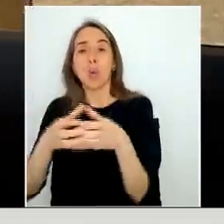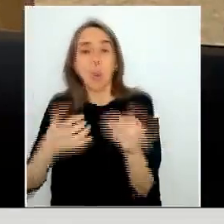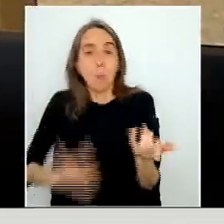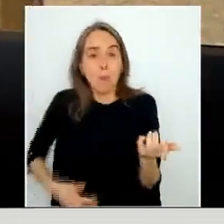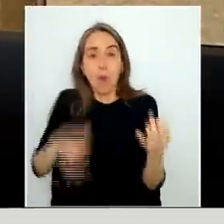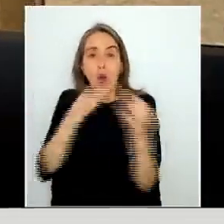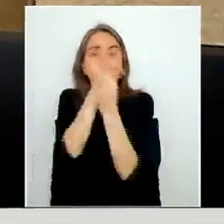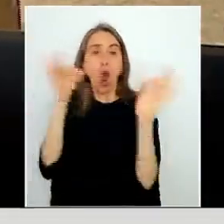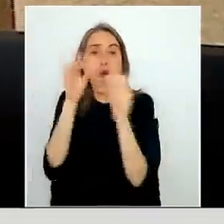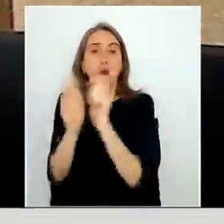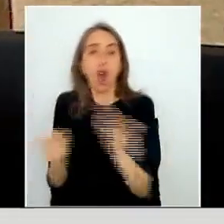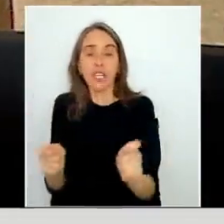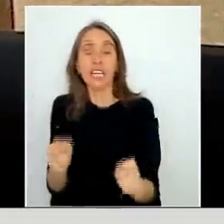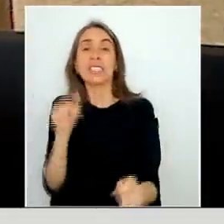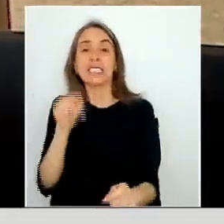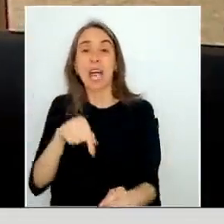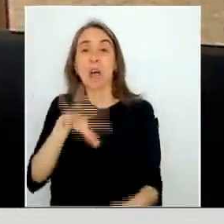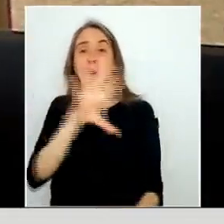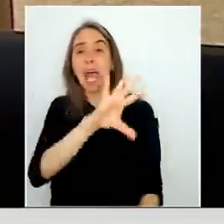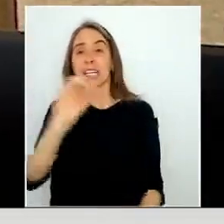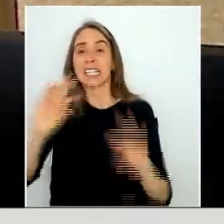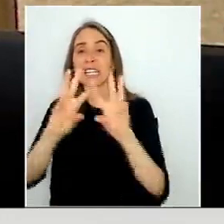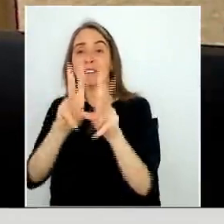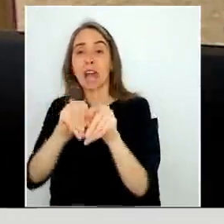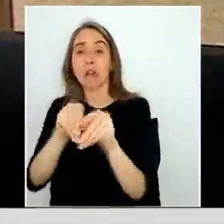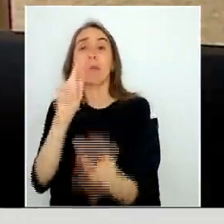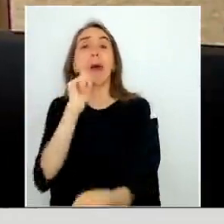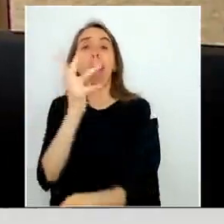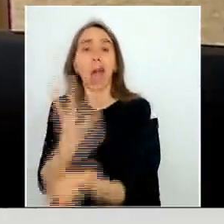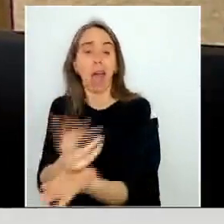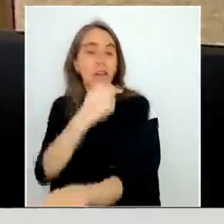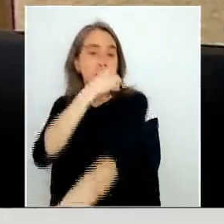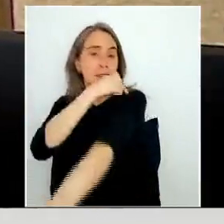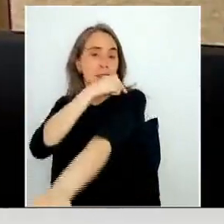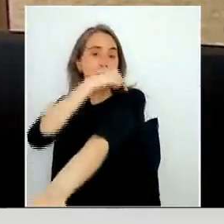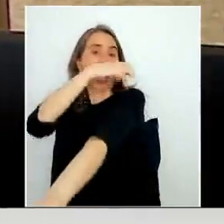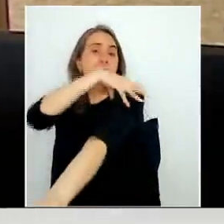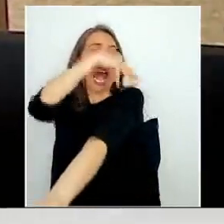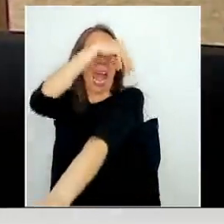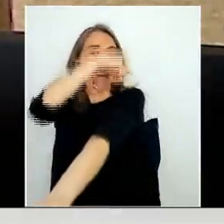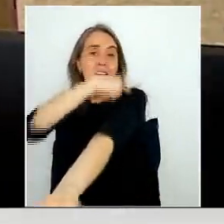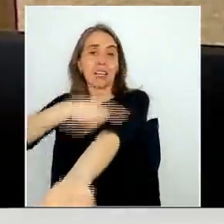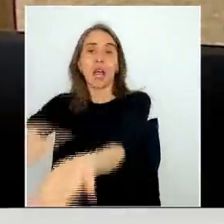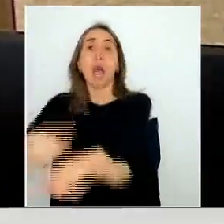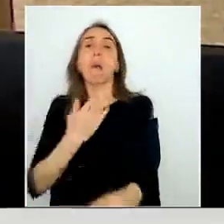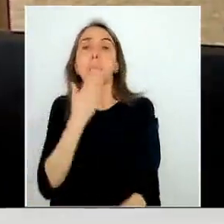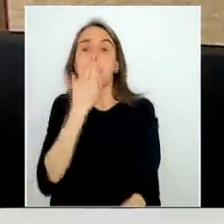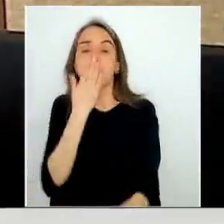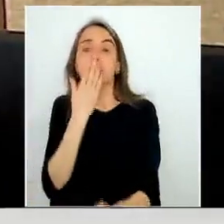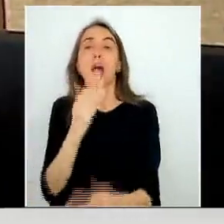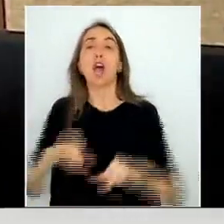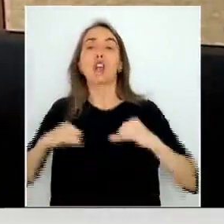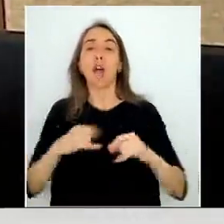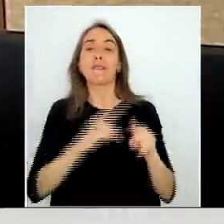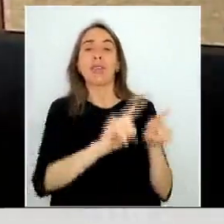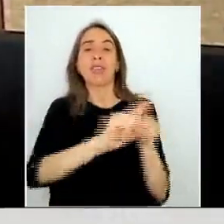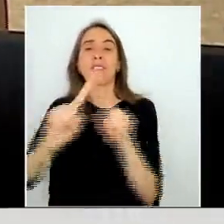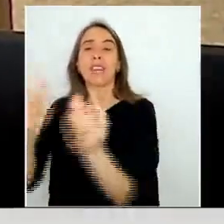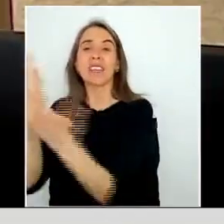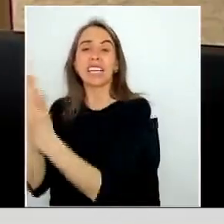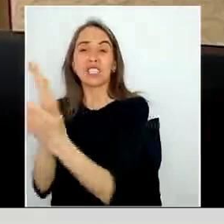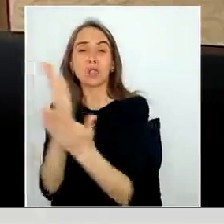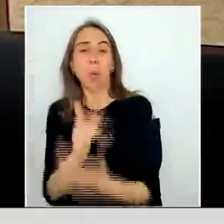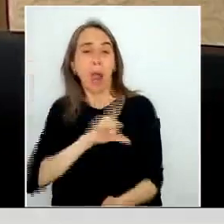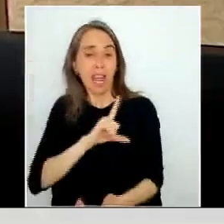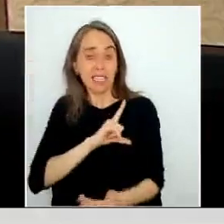500 agrupaciones de arica a puntarenas de jóvenes de distintos coleg que se unen en torno a la